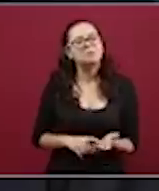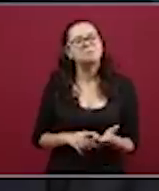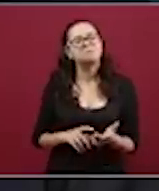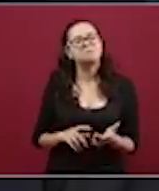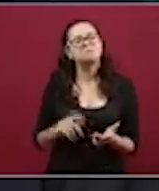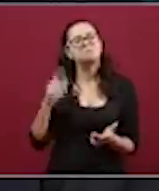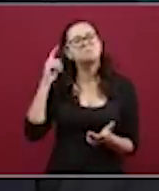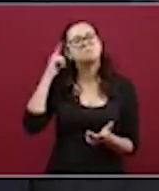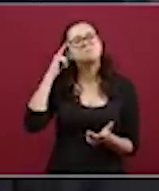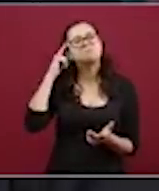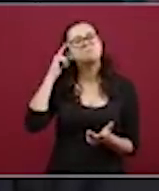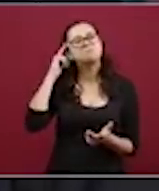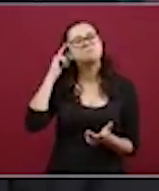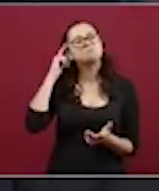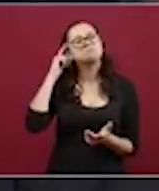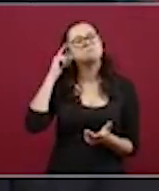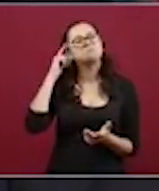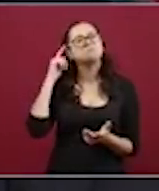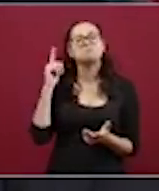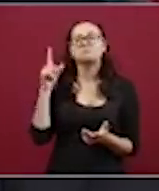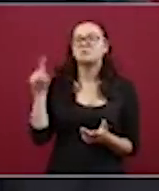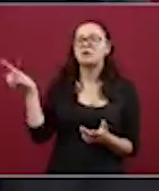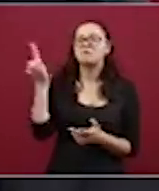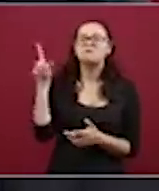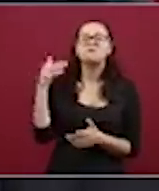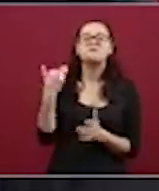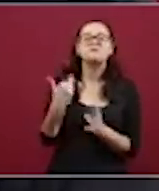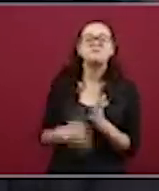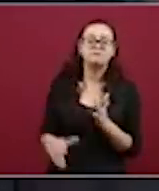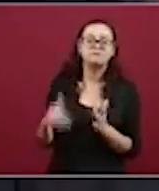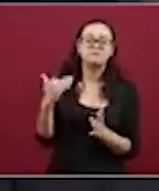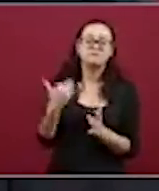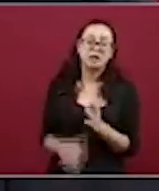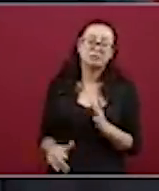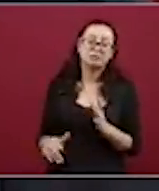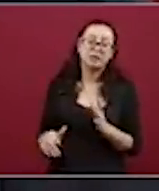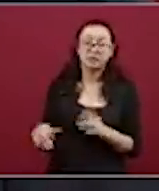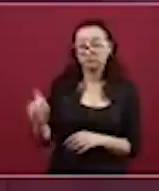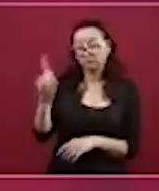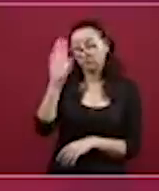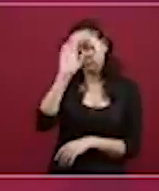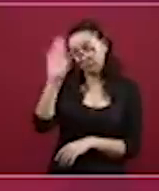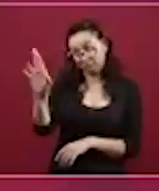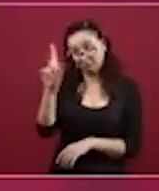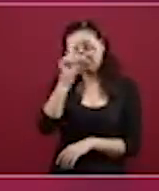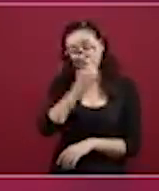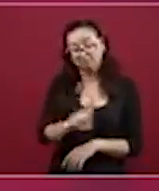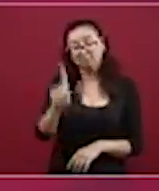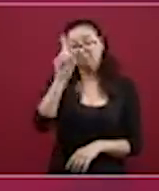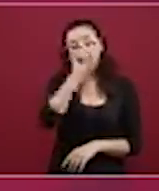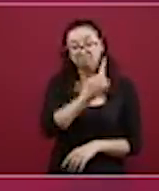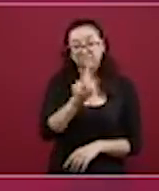algo que les falta, y es una recomendación respetuosa,